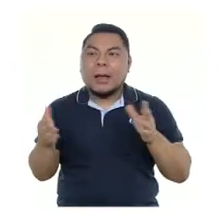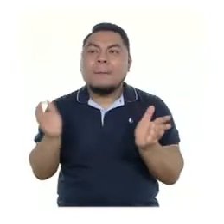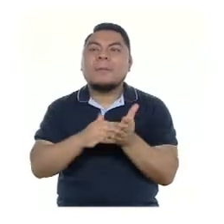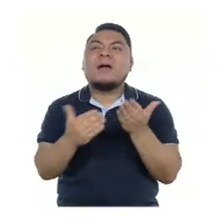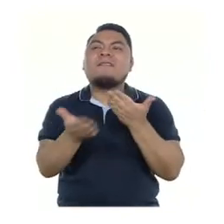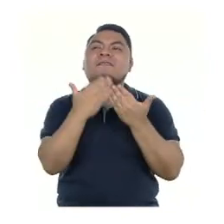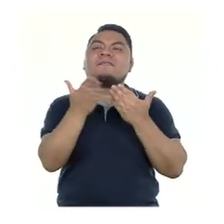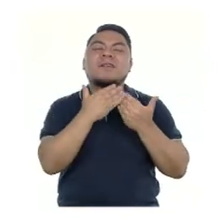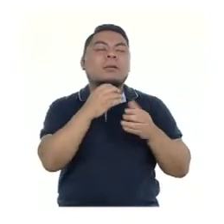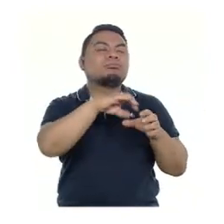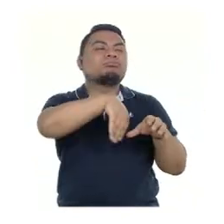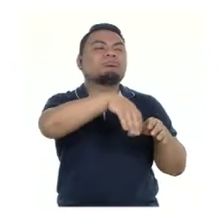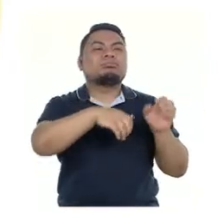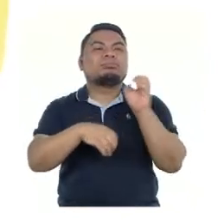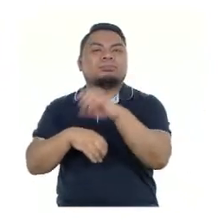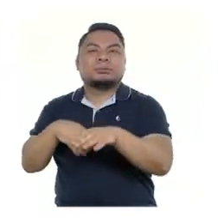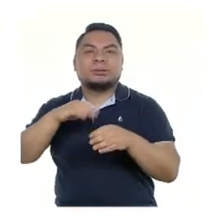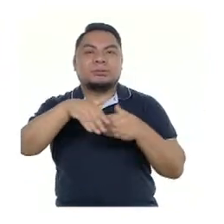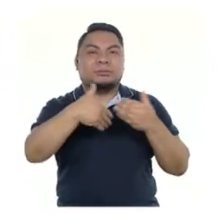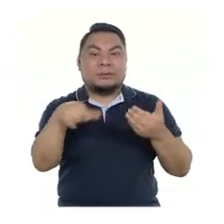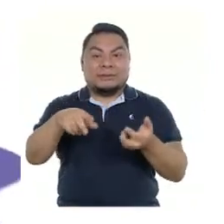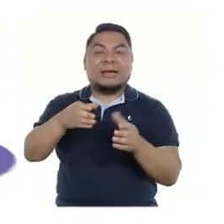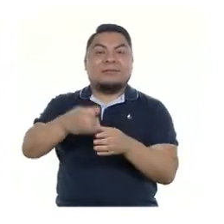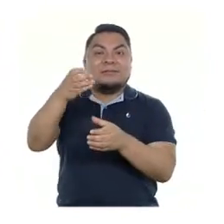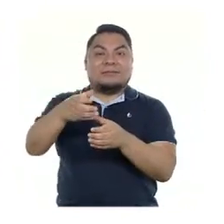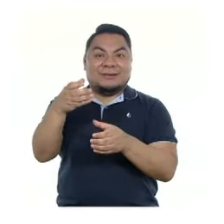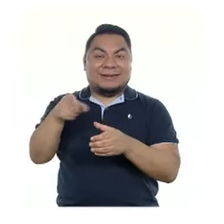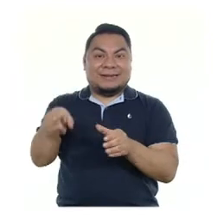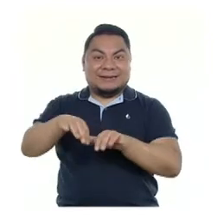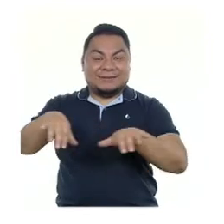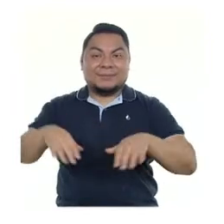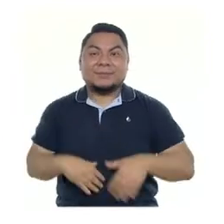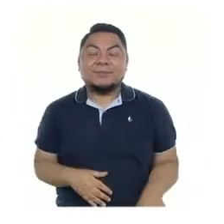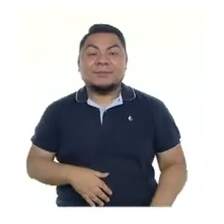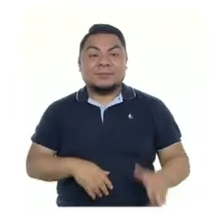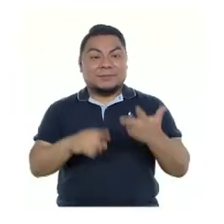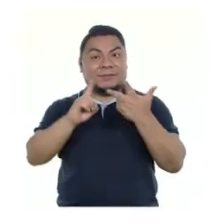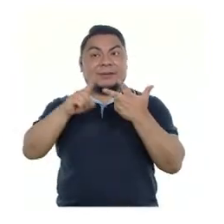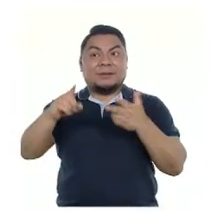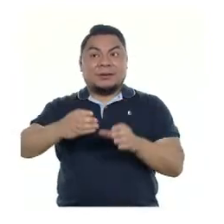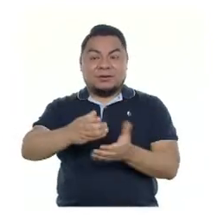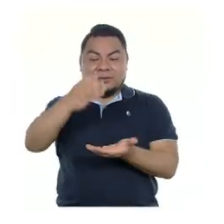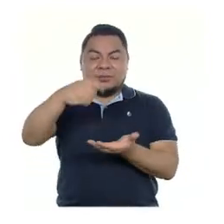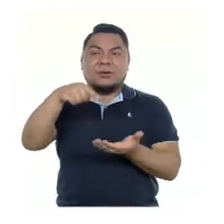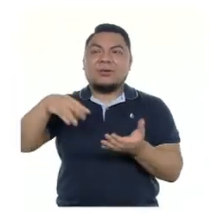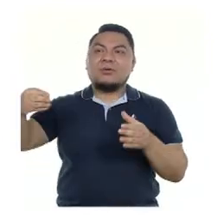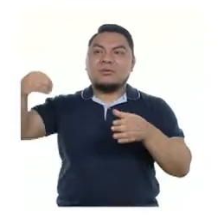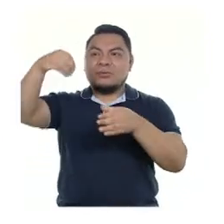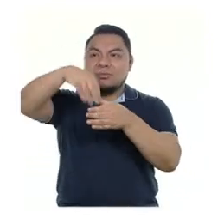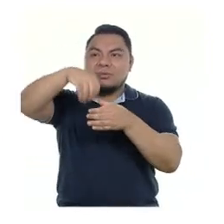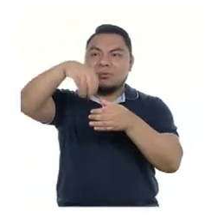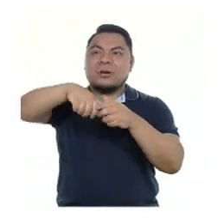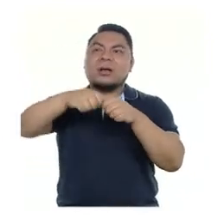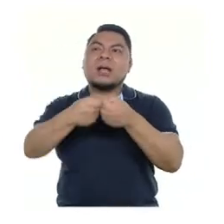más fácil echar los residuos. Tercero, en la botella solo se colocan residuos plásticos como